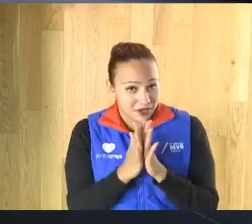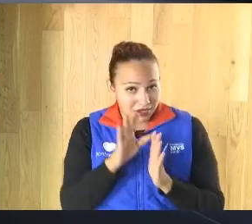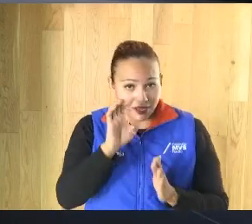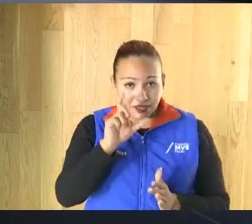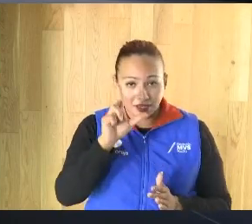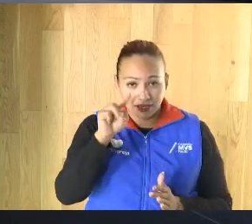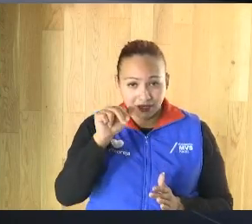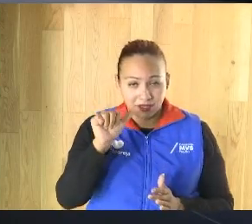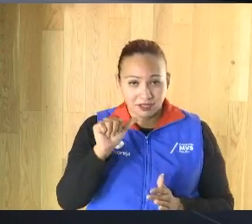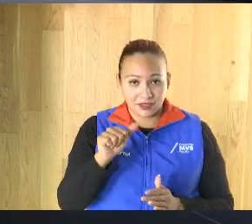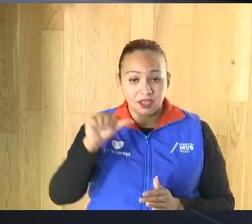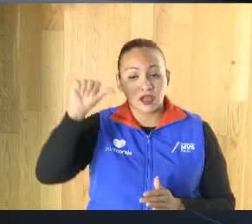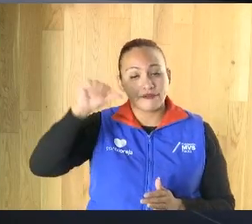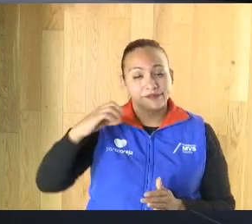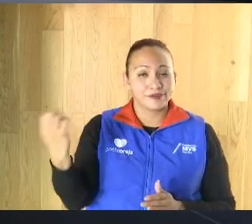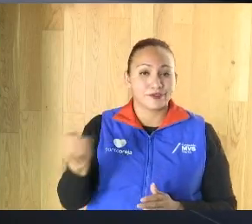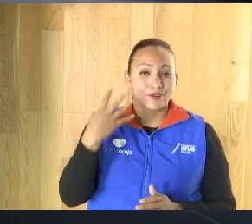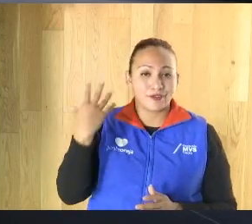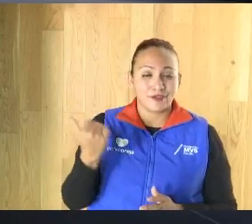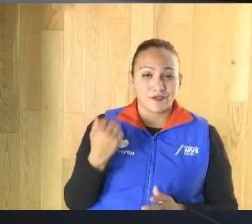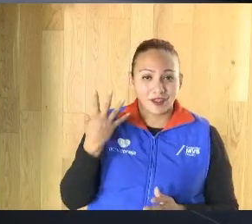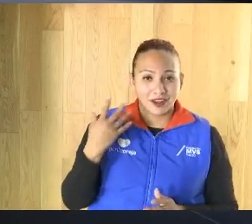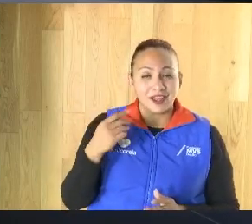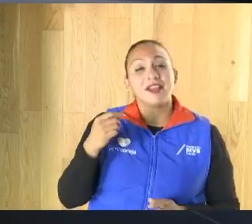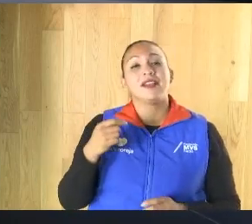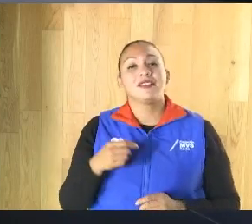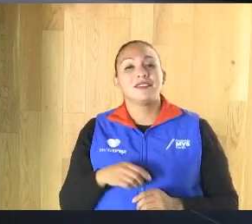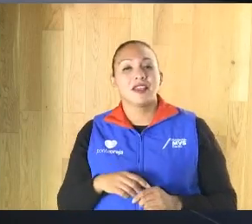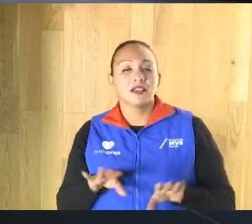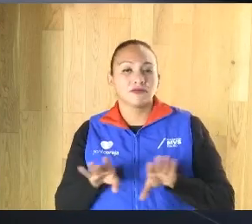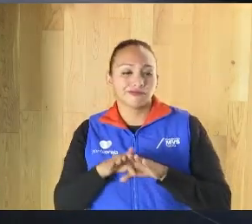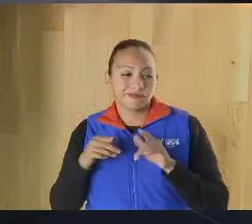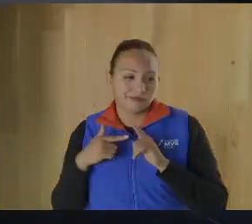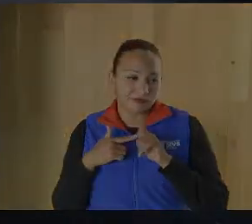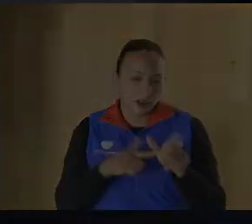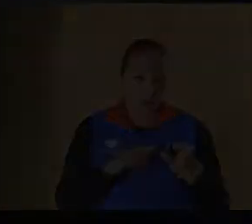Elena Ruiz, en esta conferencia Tendencias en Sostenibilidad, la era del cambio.